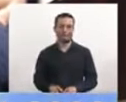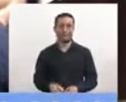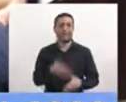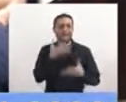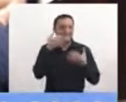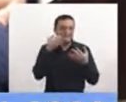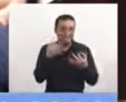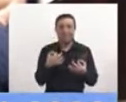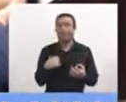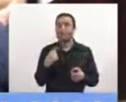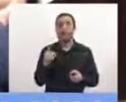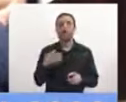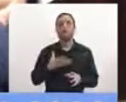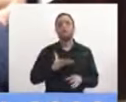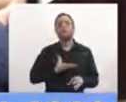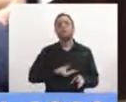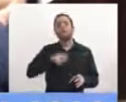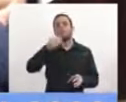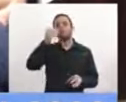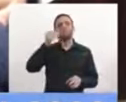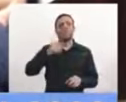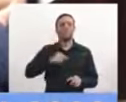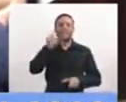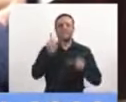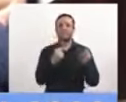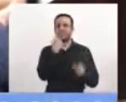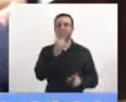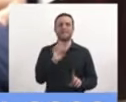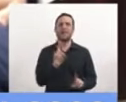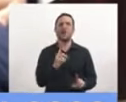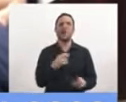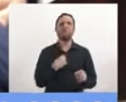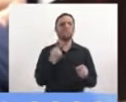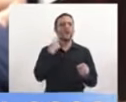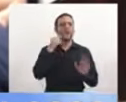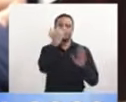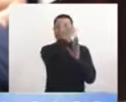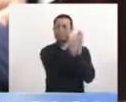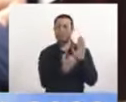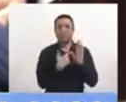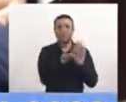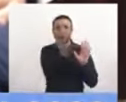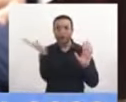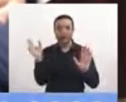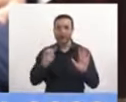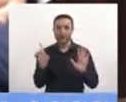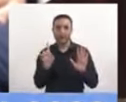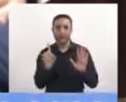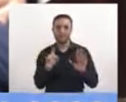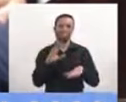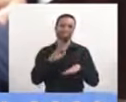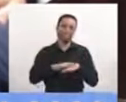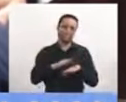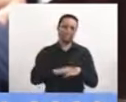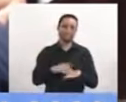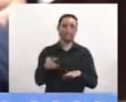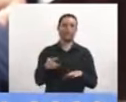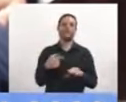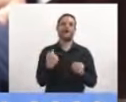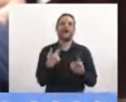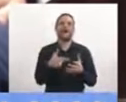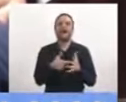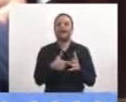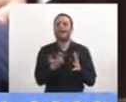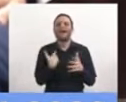a nuestros muertos, no entrar al país o postergar la entrada al país, no poder entrar a una provincia, ¿sí?